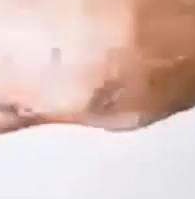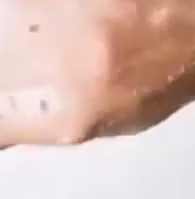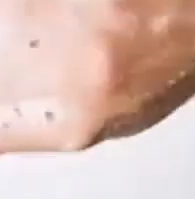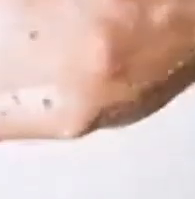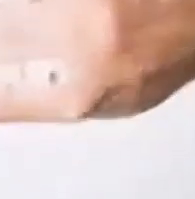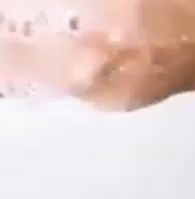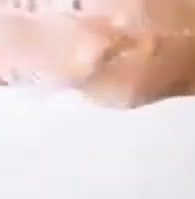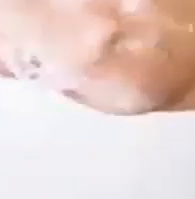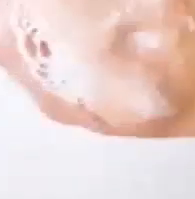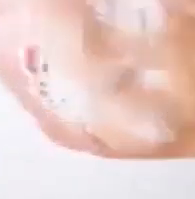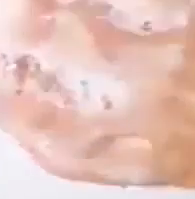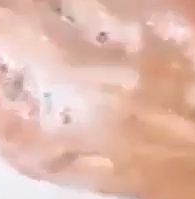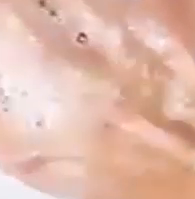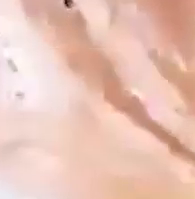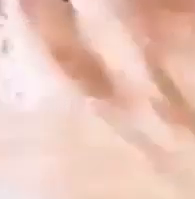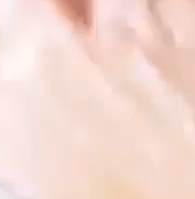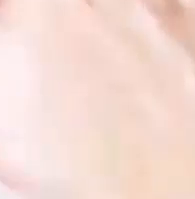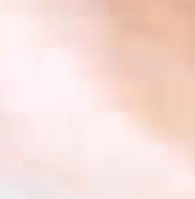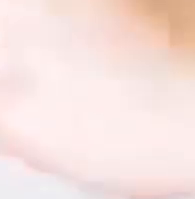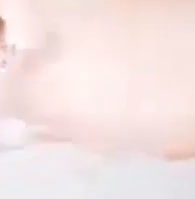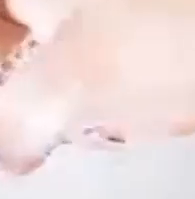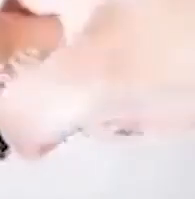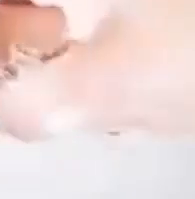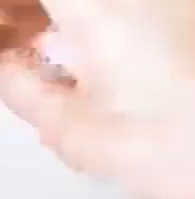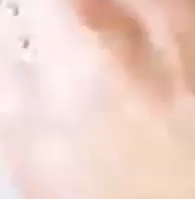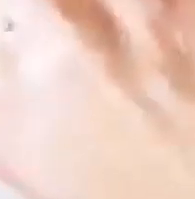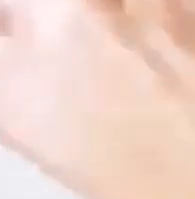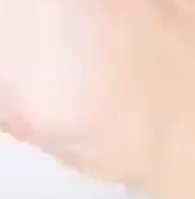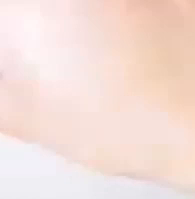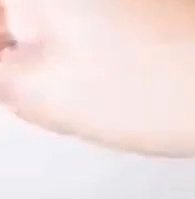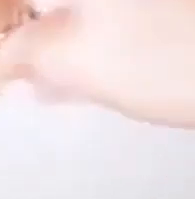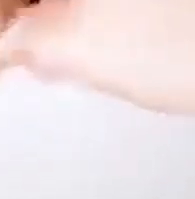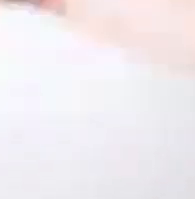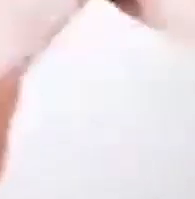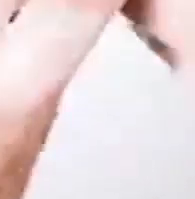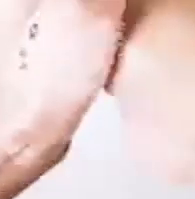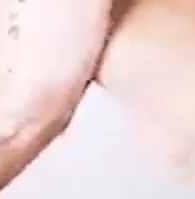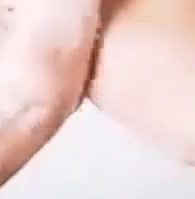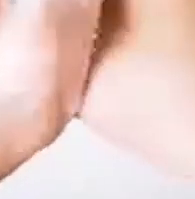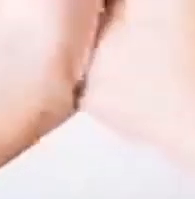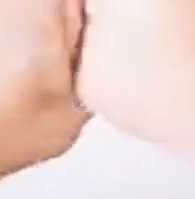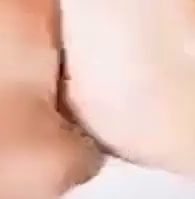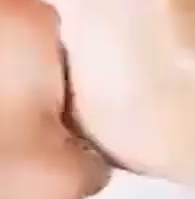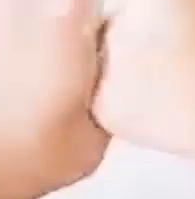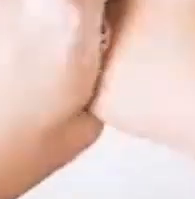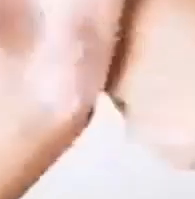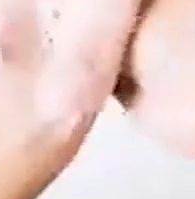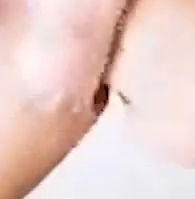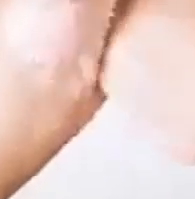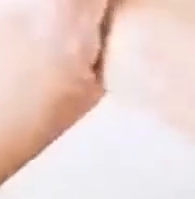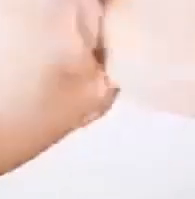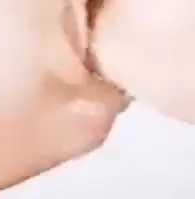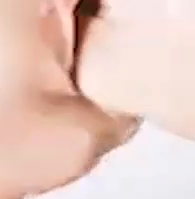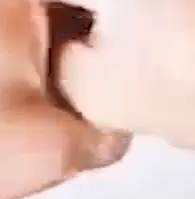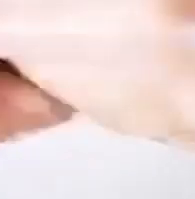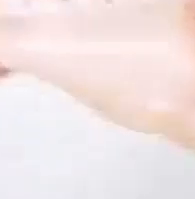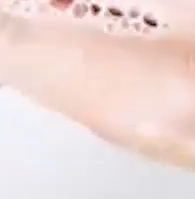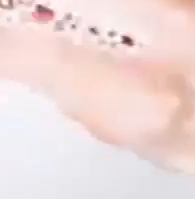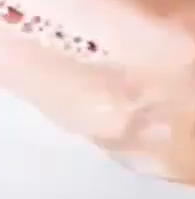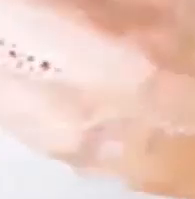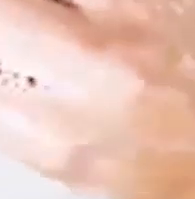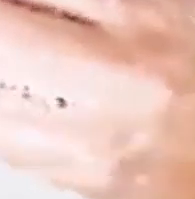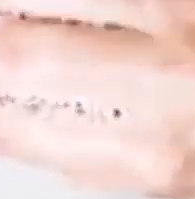con la palma de la mano opuesta. Frótese con movimientos de rotación el pulgar izquierdo, atrapándolo con la palma de la mano derecha y